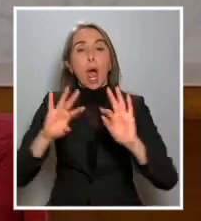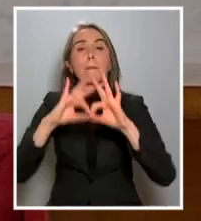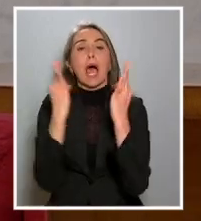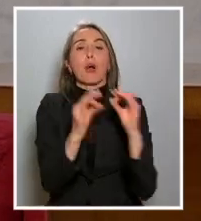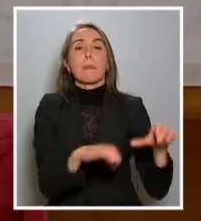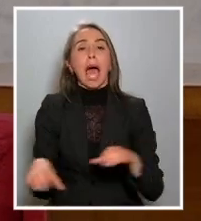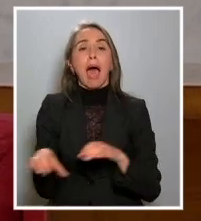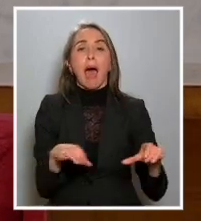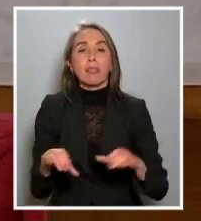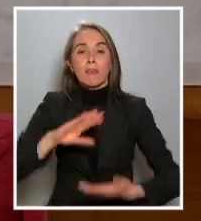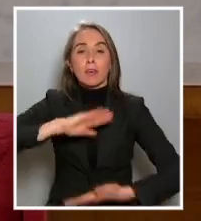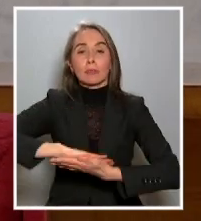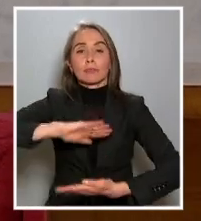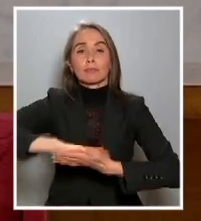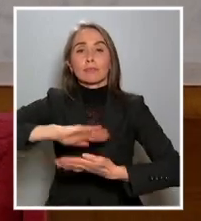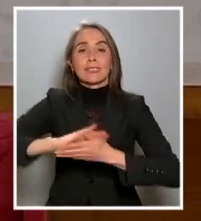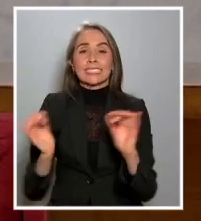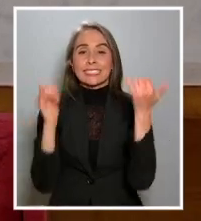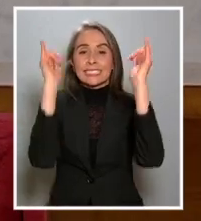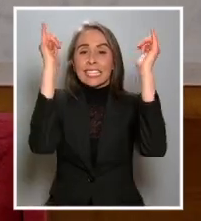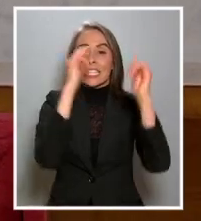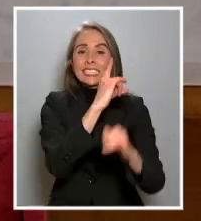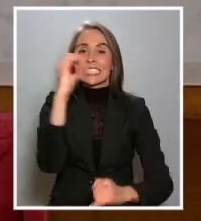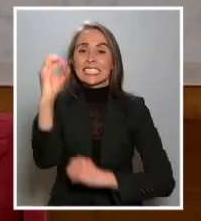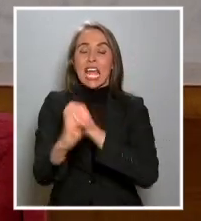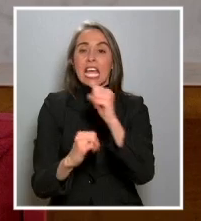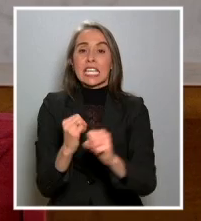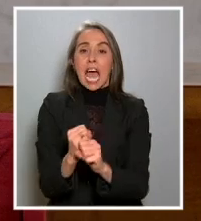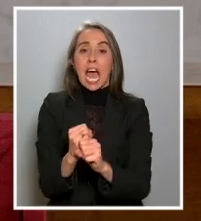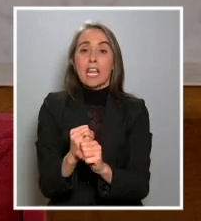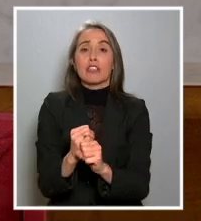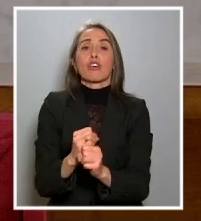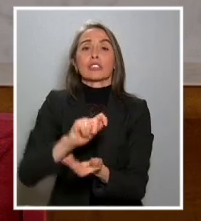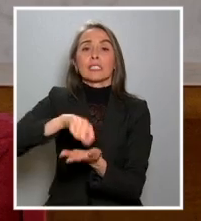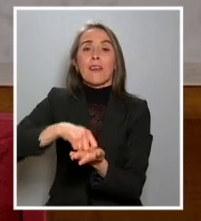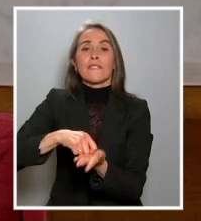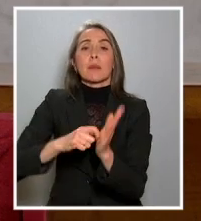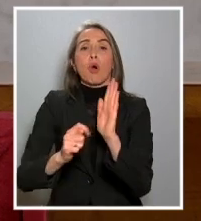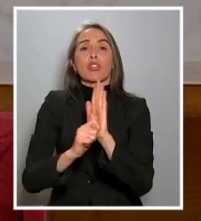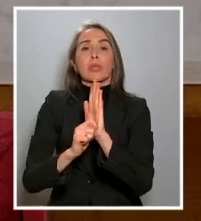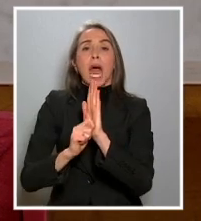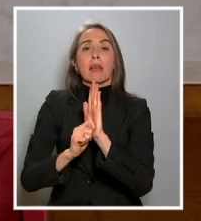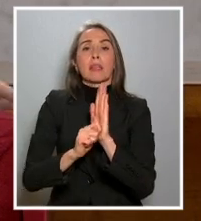de actividades para celebrar el centenario de dicho tratado.